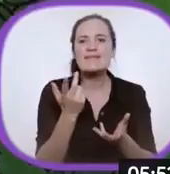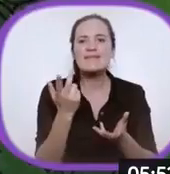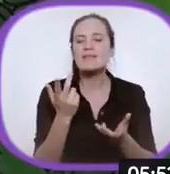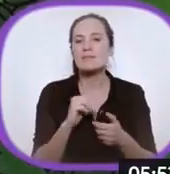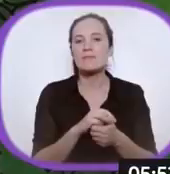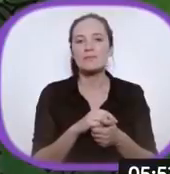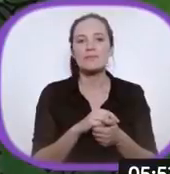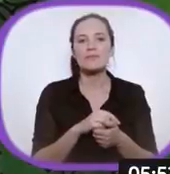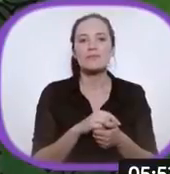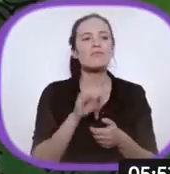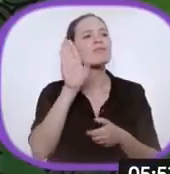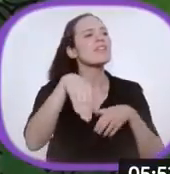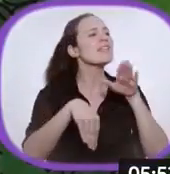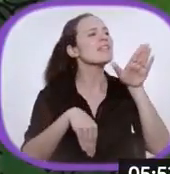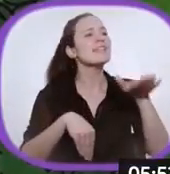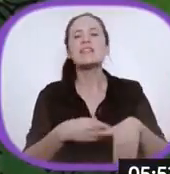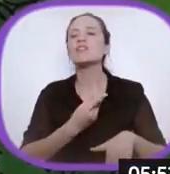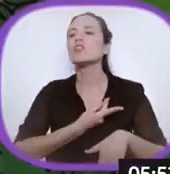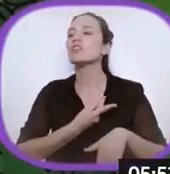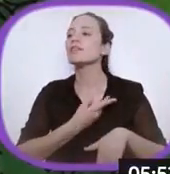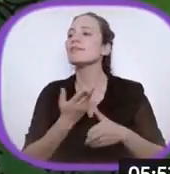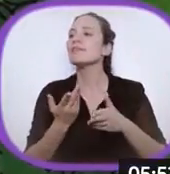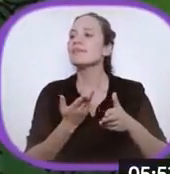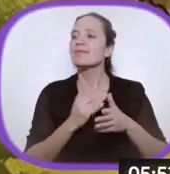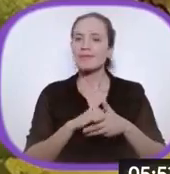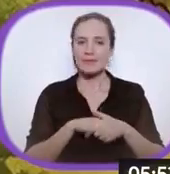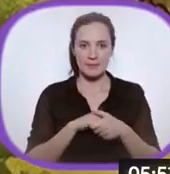¡Hércules! ¿En dónde estará?